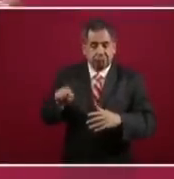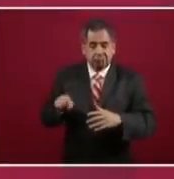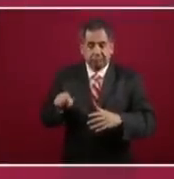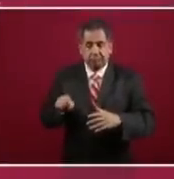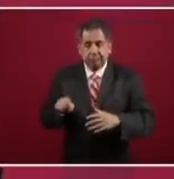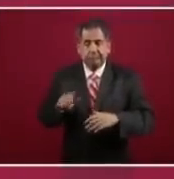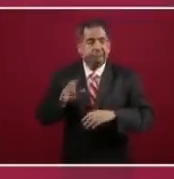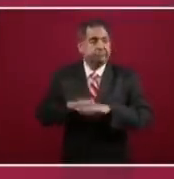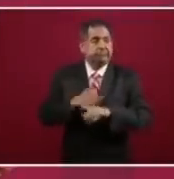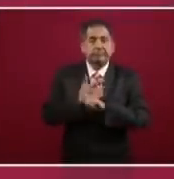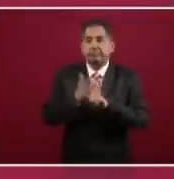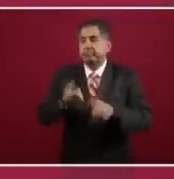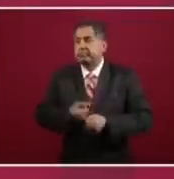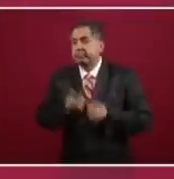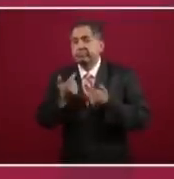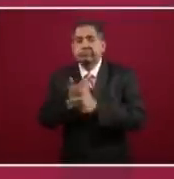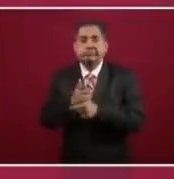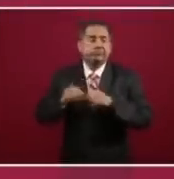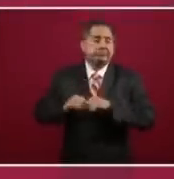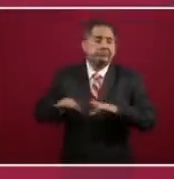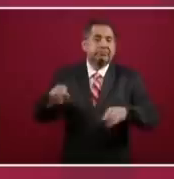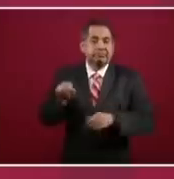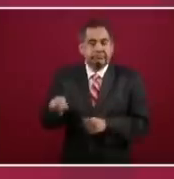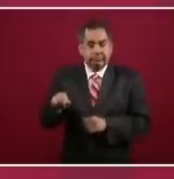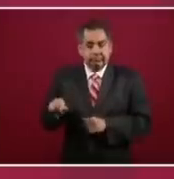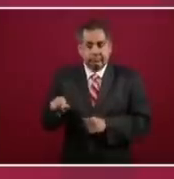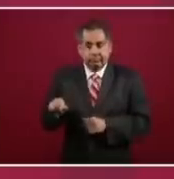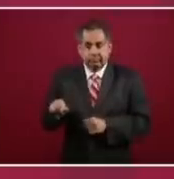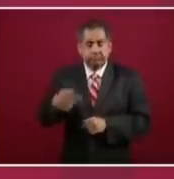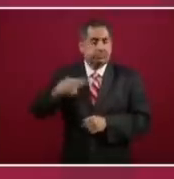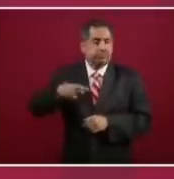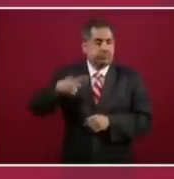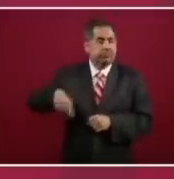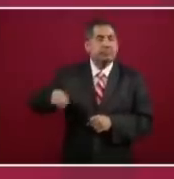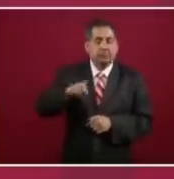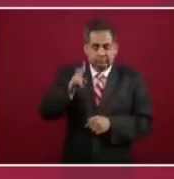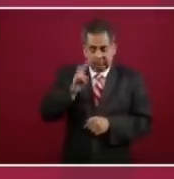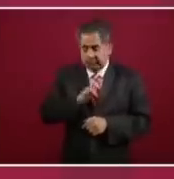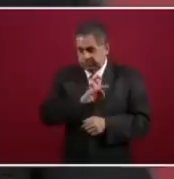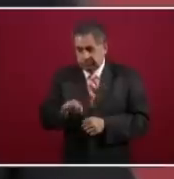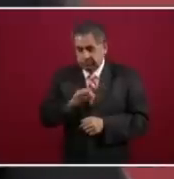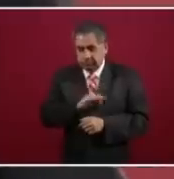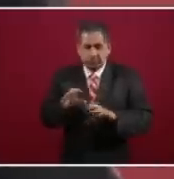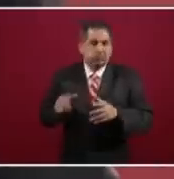como hay más libertad la gente puede